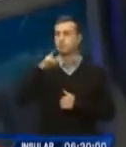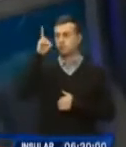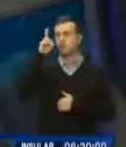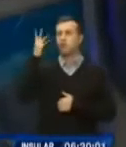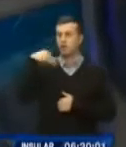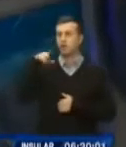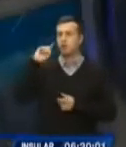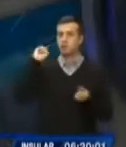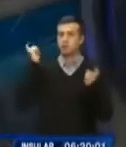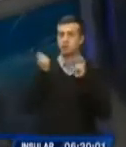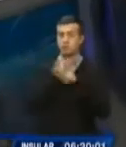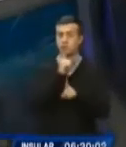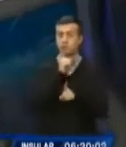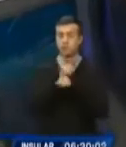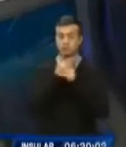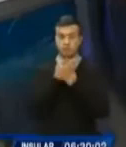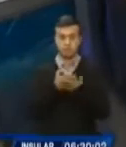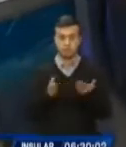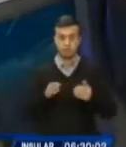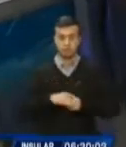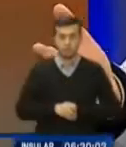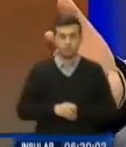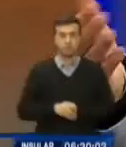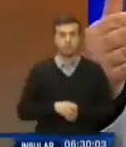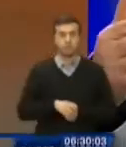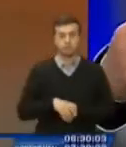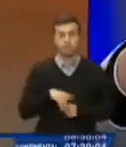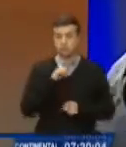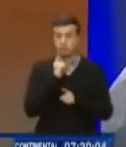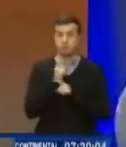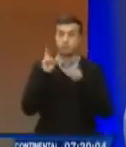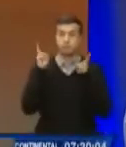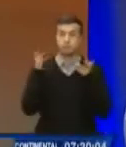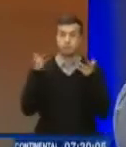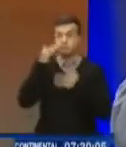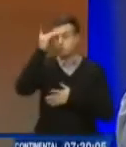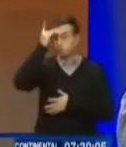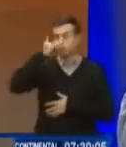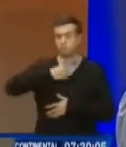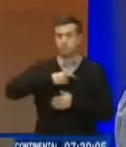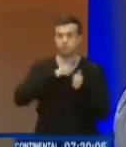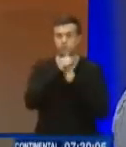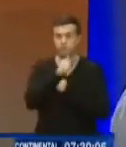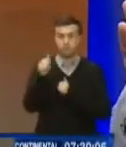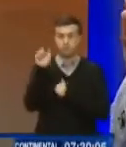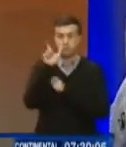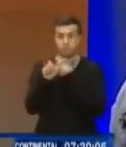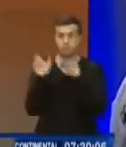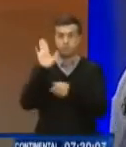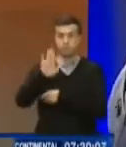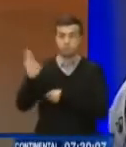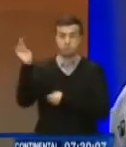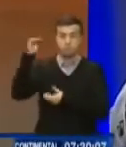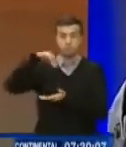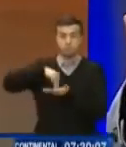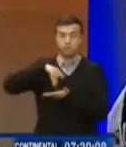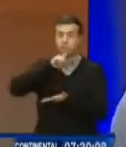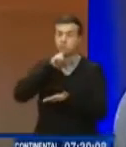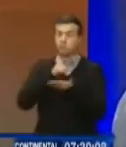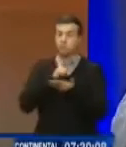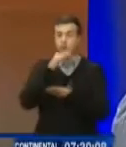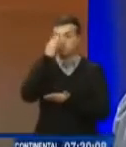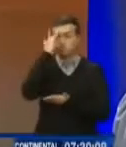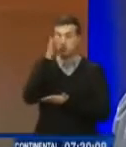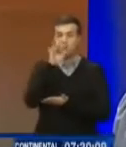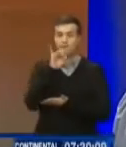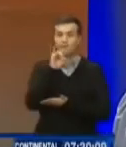cambiando ahora de hecho lo que tú dices respecto de que van a tomar la decisión los mismos que están involucrados así porque la fifa es una especie